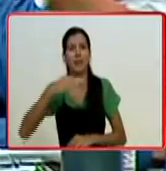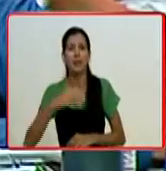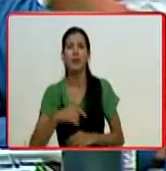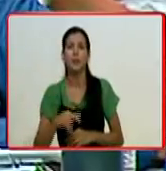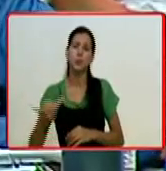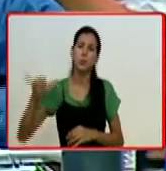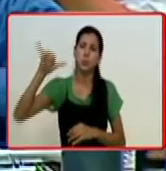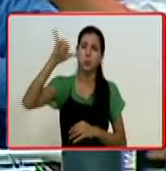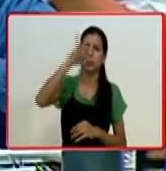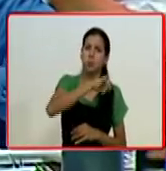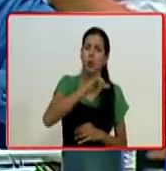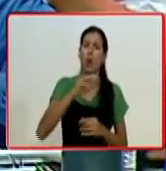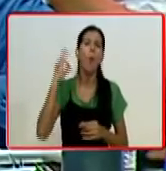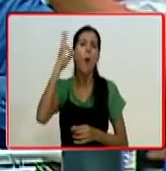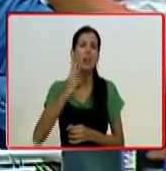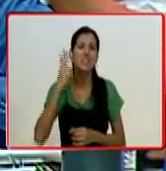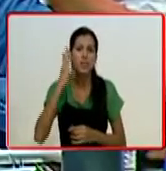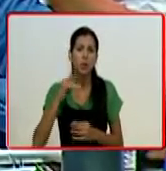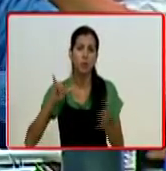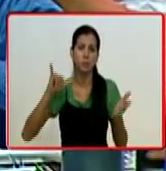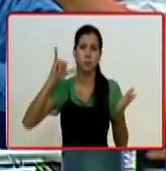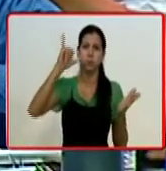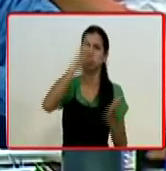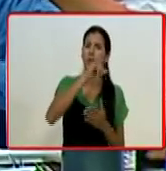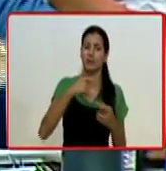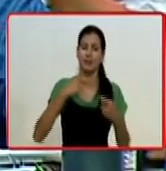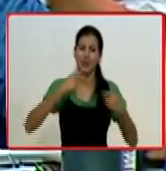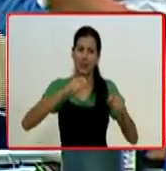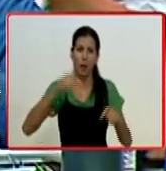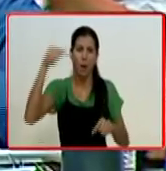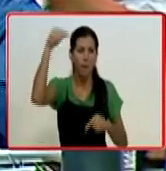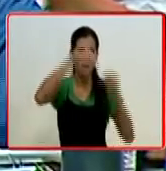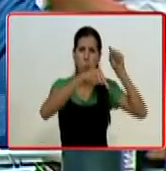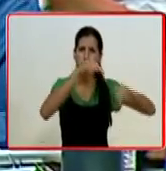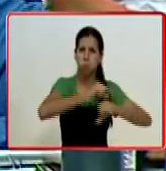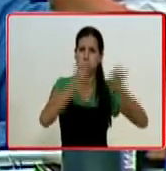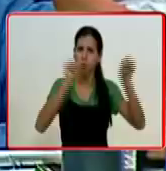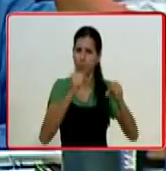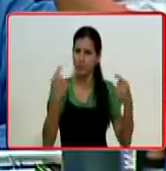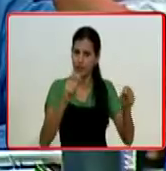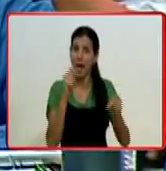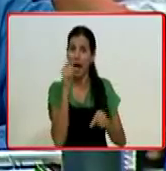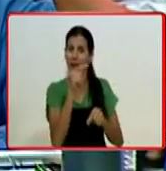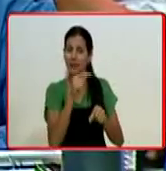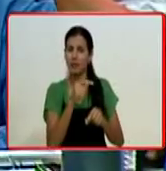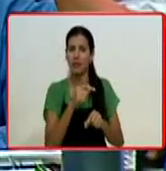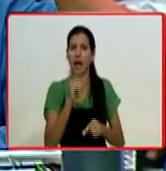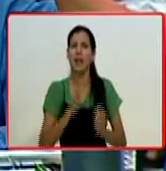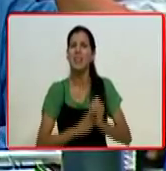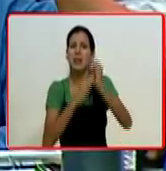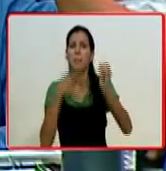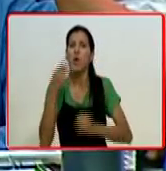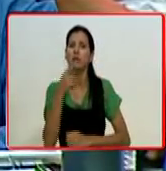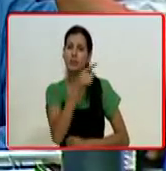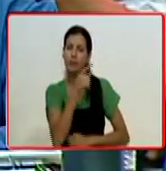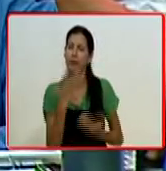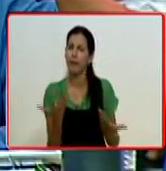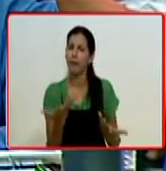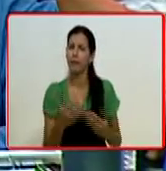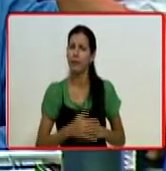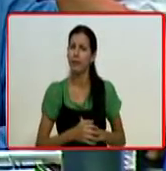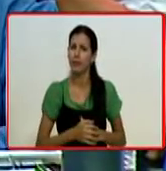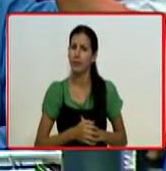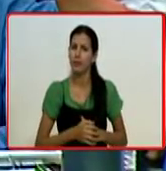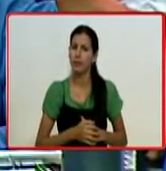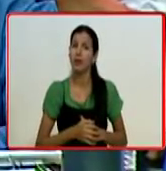Washington, bombardear objetivos políticos de poder y